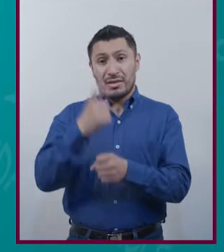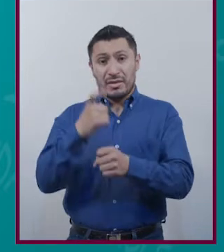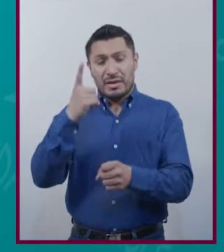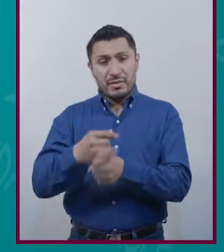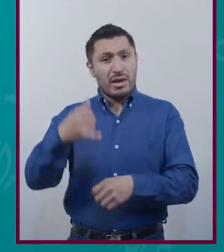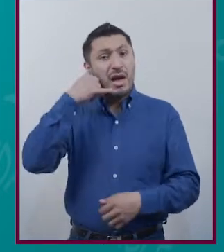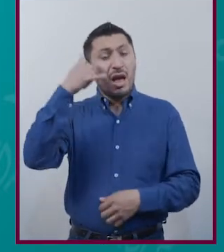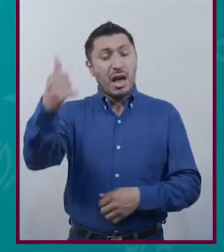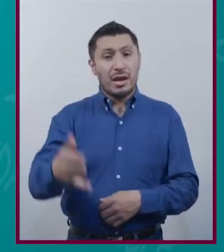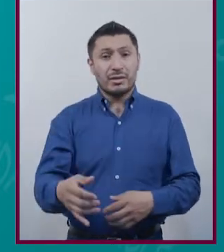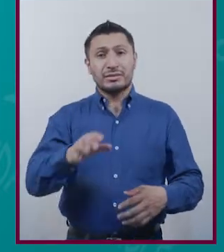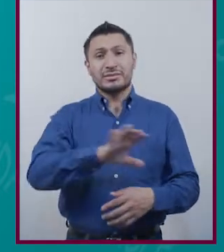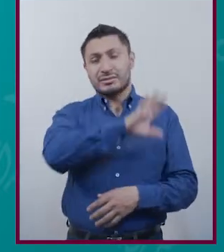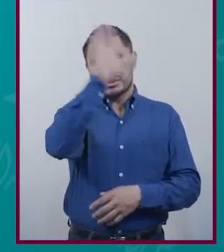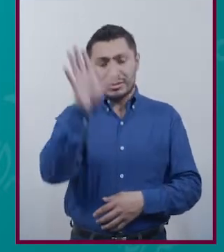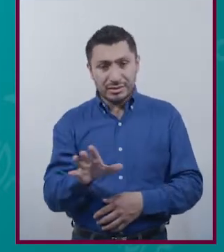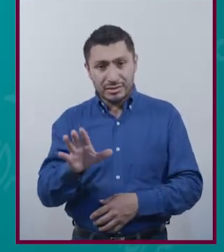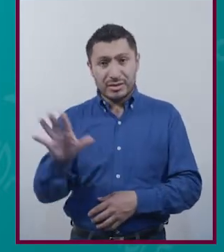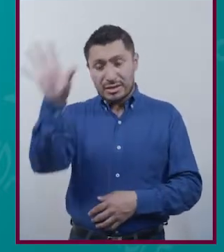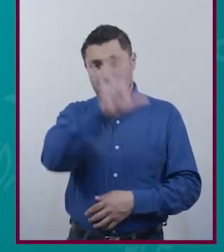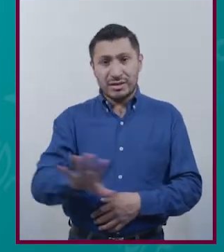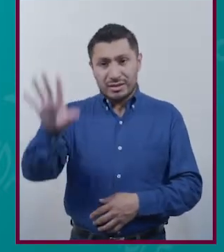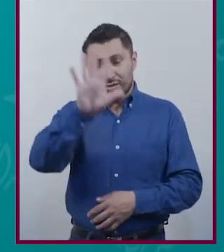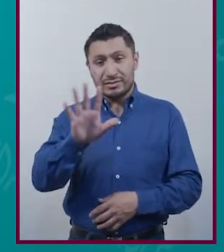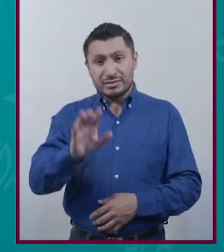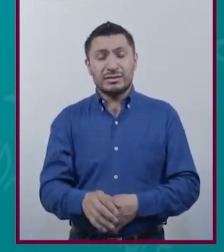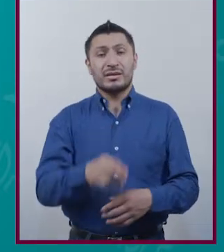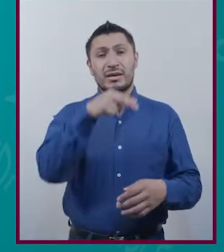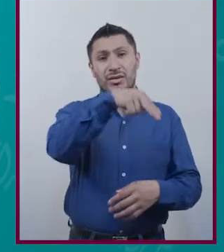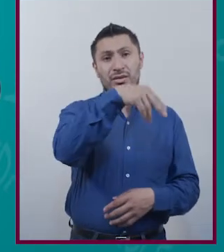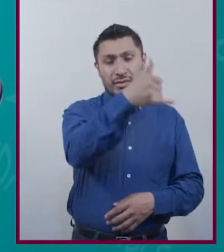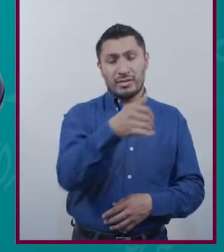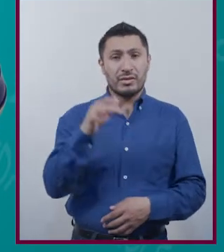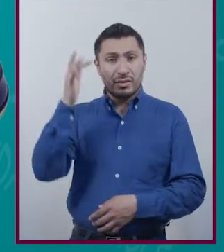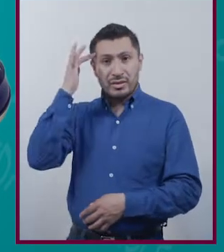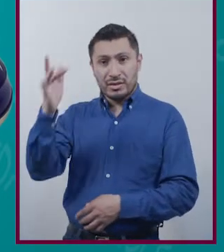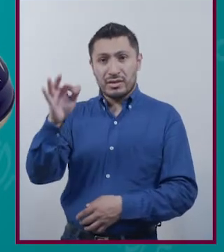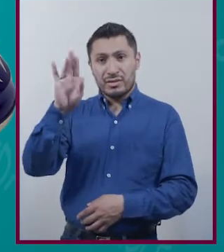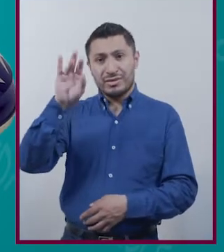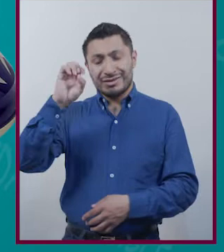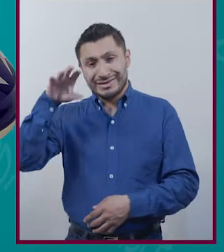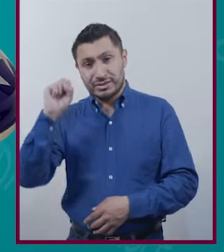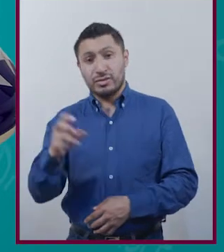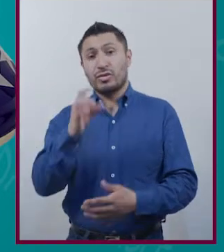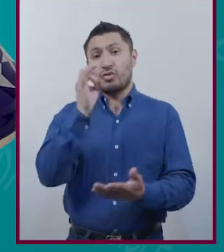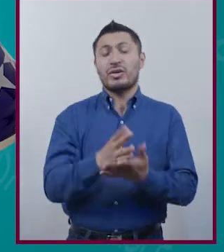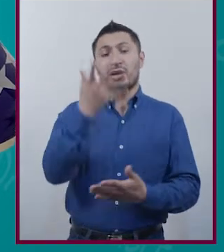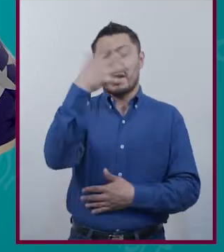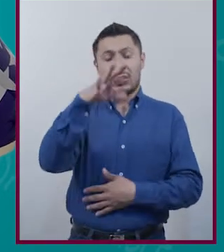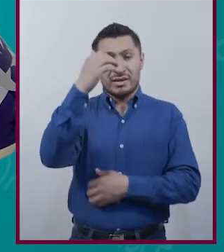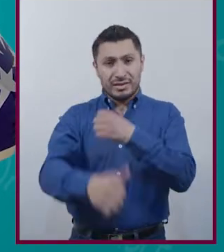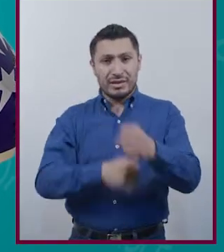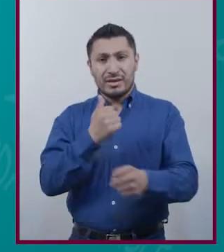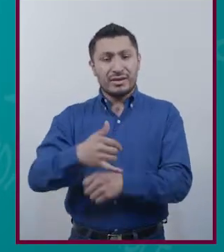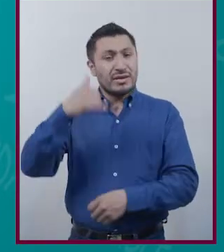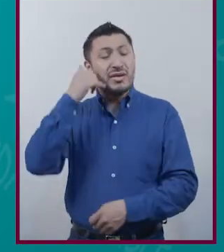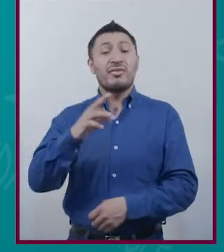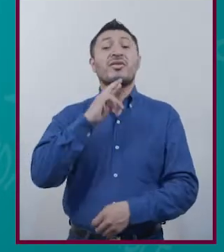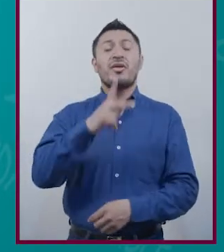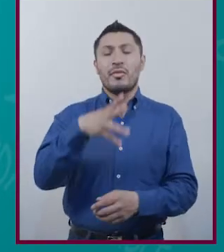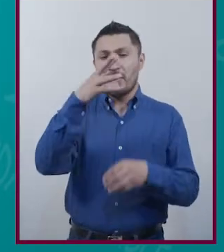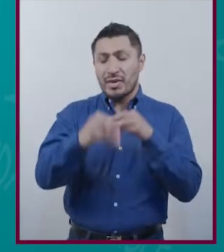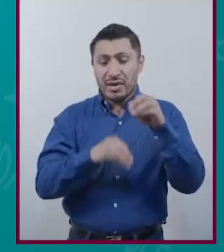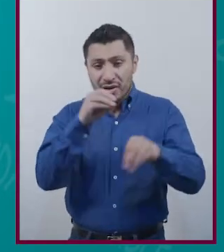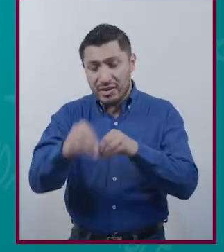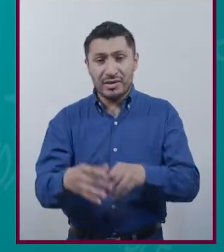telefónica transcontinental de Nueva York a San Francisco. En tan solo 10 años, el teléfono experimentó mejoras y